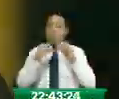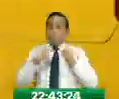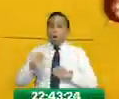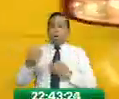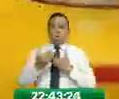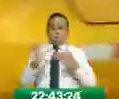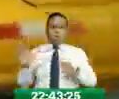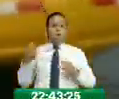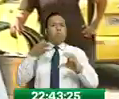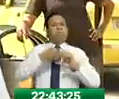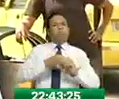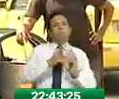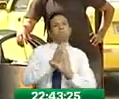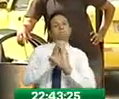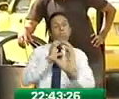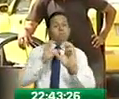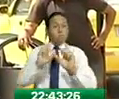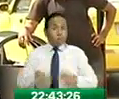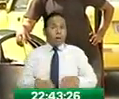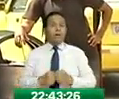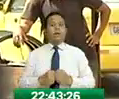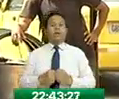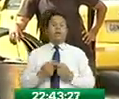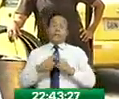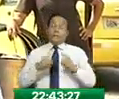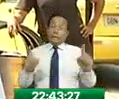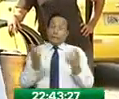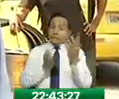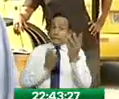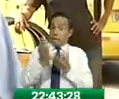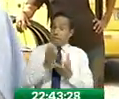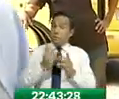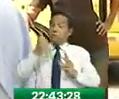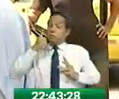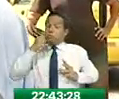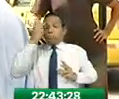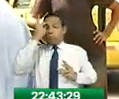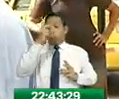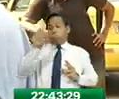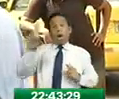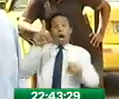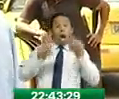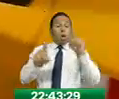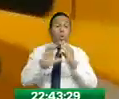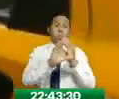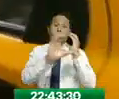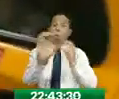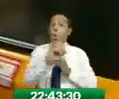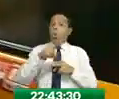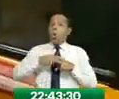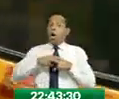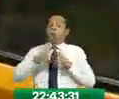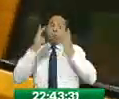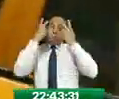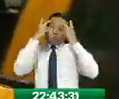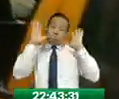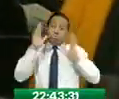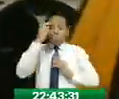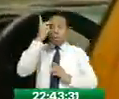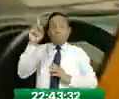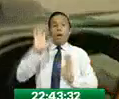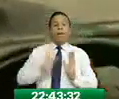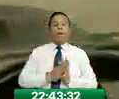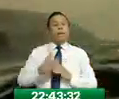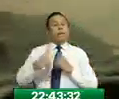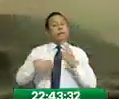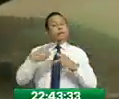el taxi es un servicio alternativo, quien lo pueda suplir sus costos, pues, ¿no? Hasta inicios del mes de marzo,